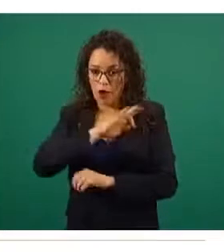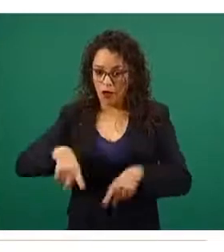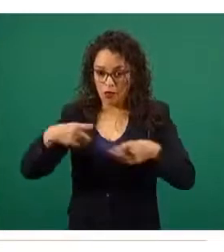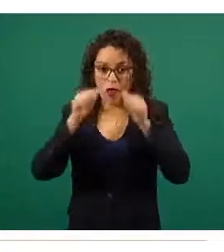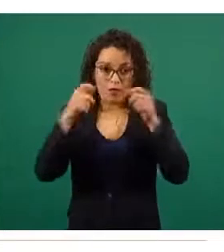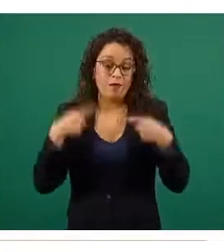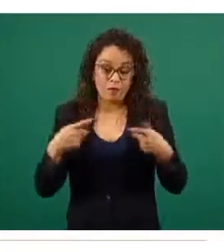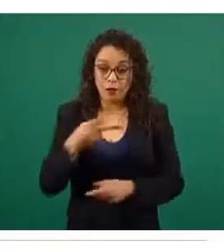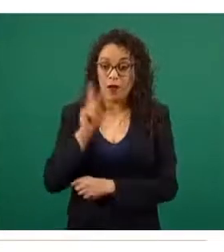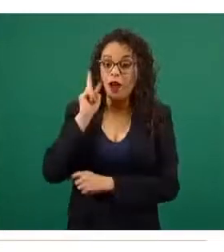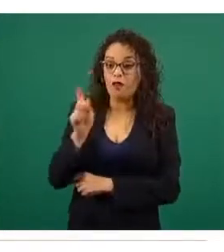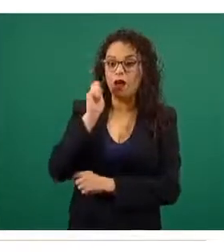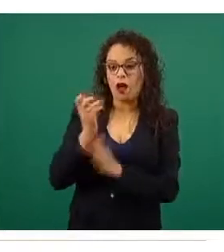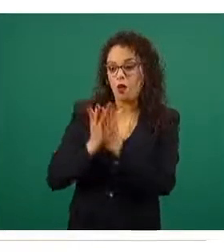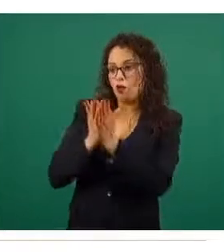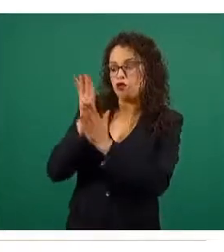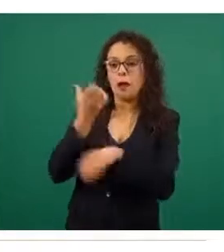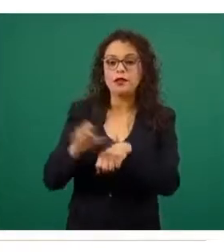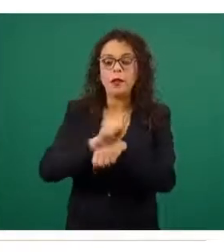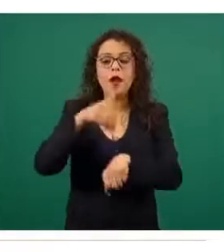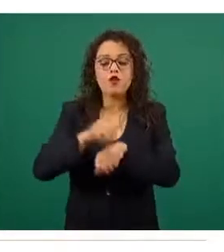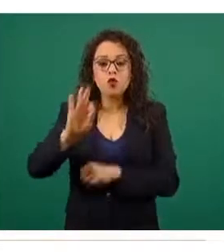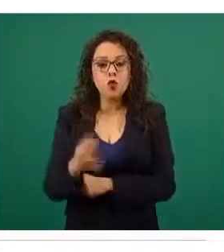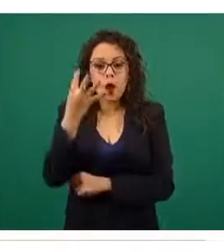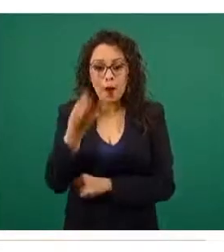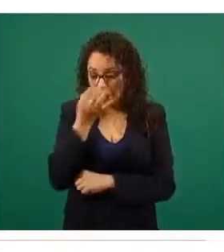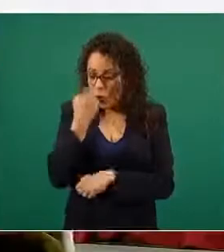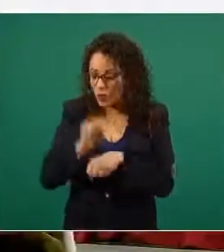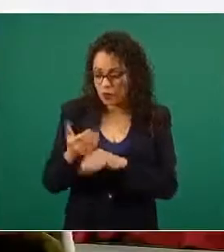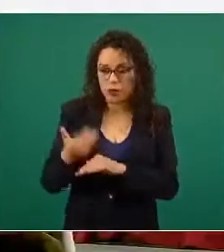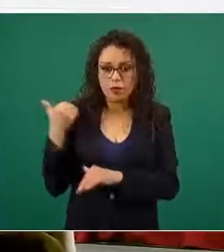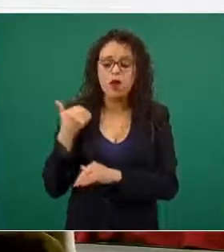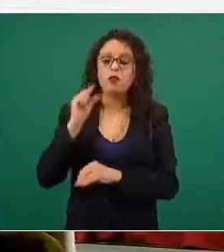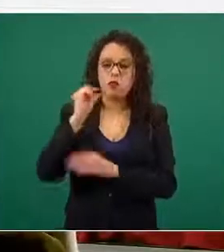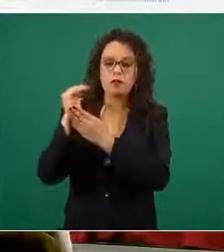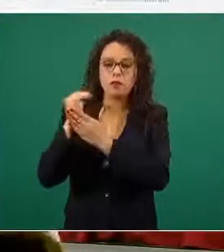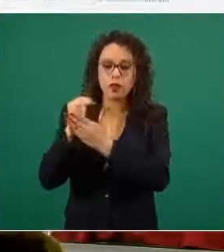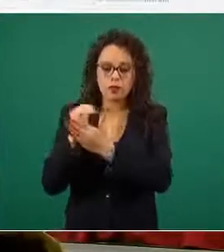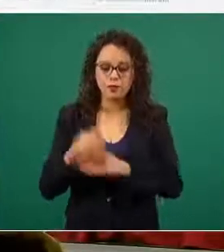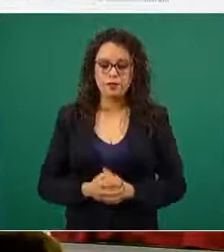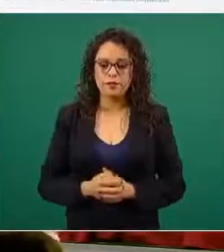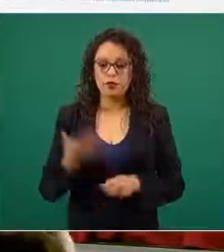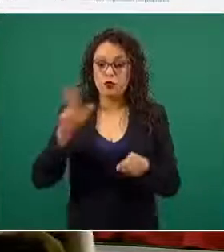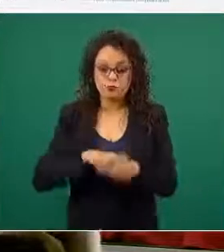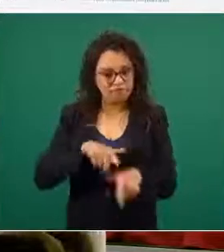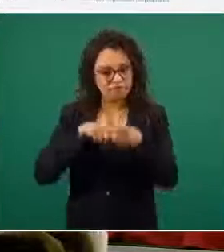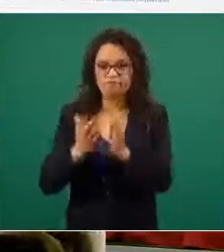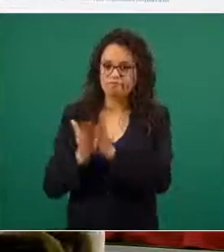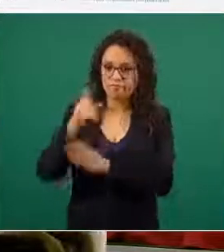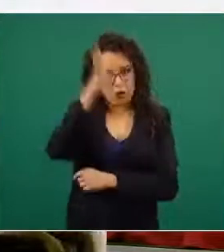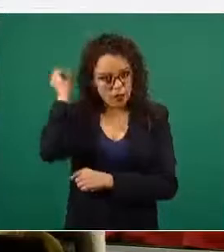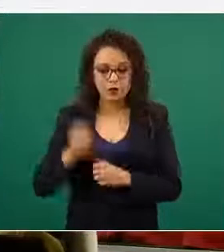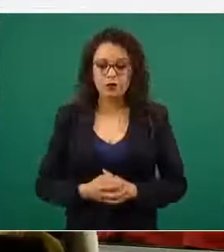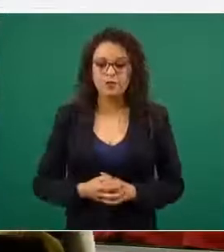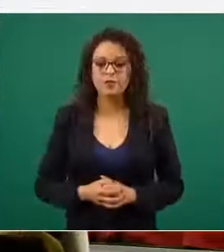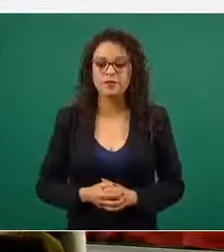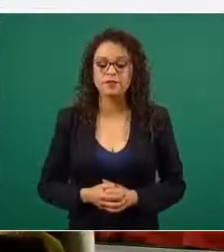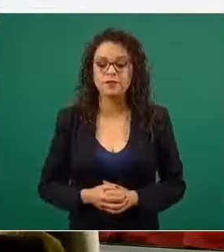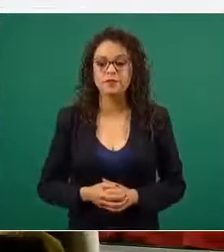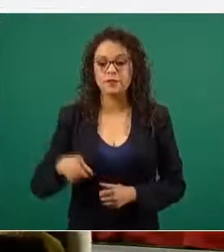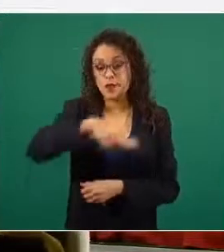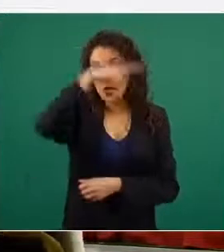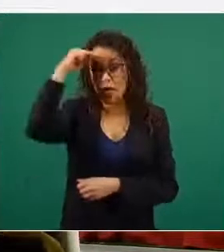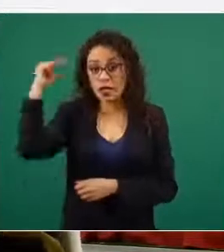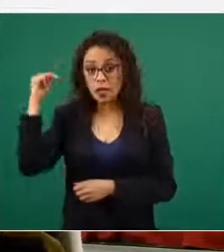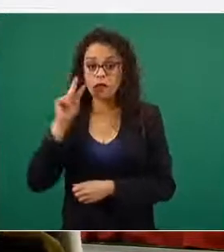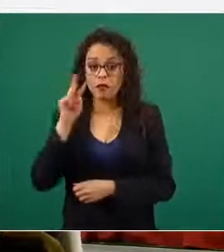rápida y grande tendencia de ascenso desde la semana 44, apenas una semana de reducción en la tendencia. La siguiente, hospitalizaciones en ascenso en Morelos. La siguiente, en Nayarit hemos